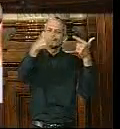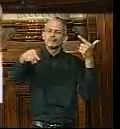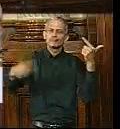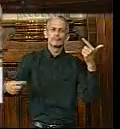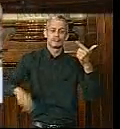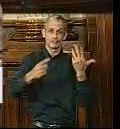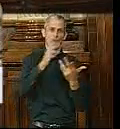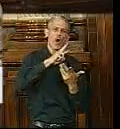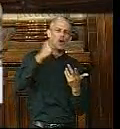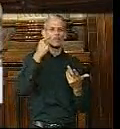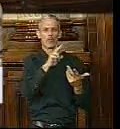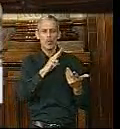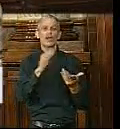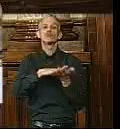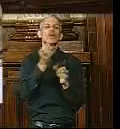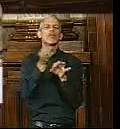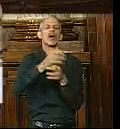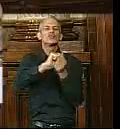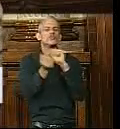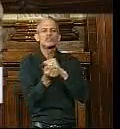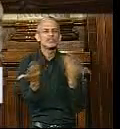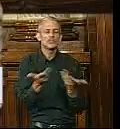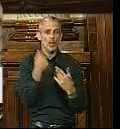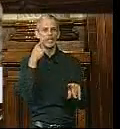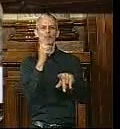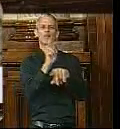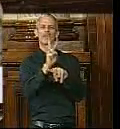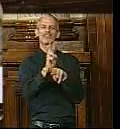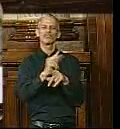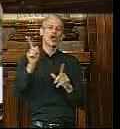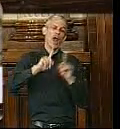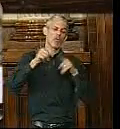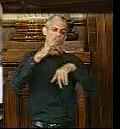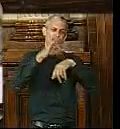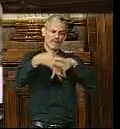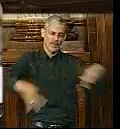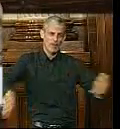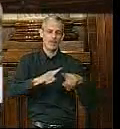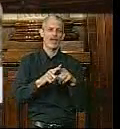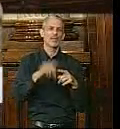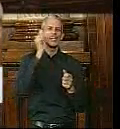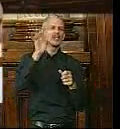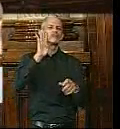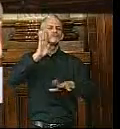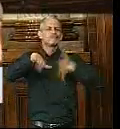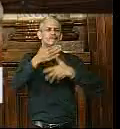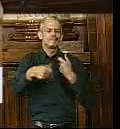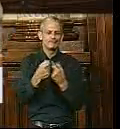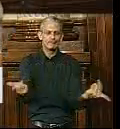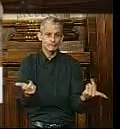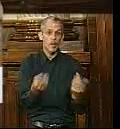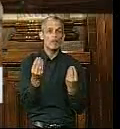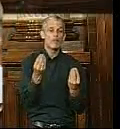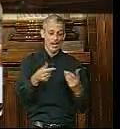y de género, sobre la educación sexual y la prevención de algunas infecciones de transmisión sexual para